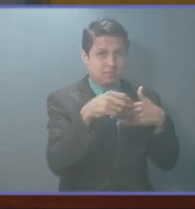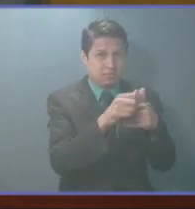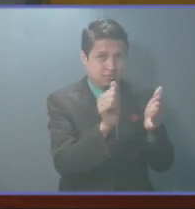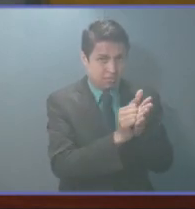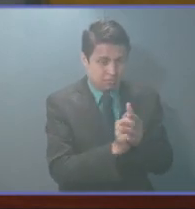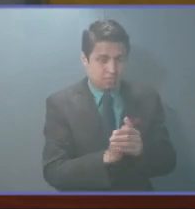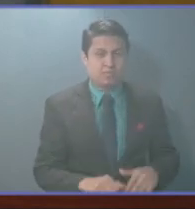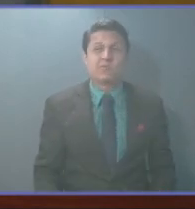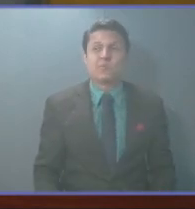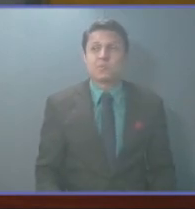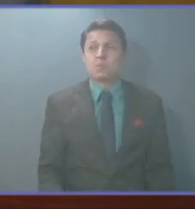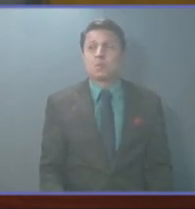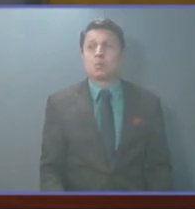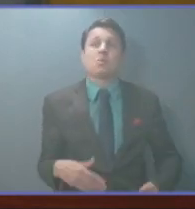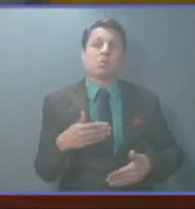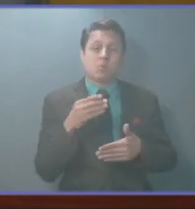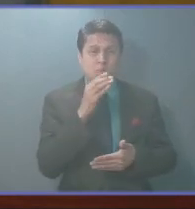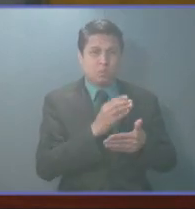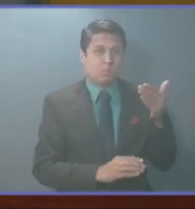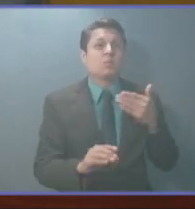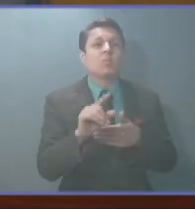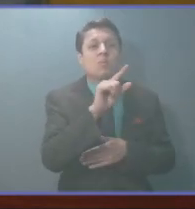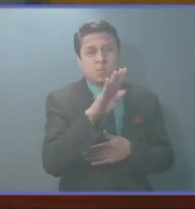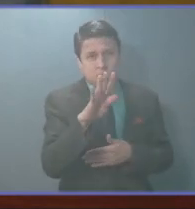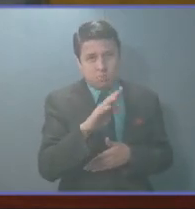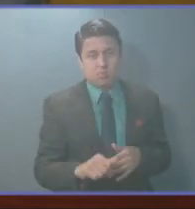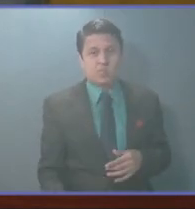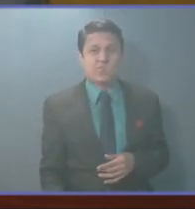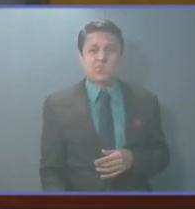Legislativa. Capítulo 14.